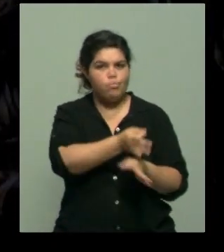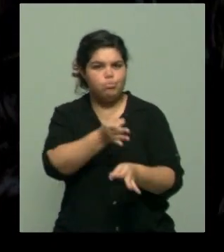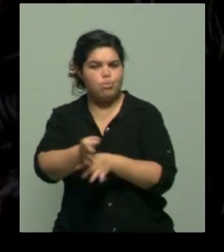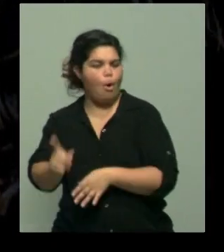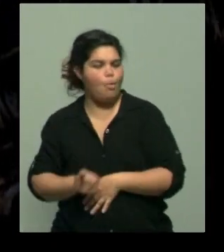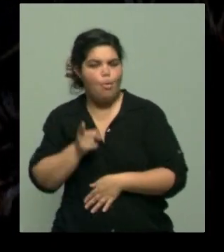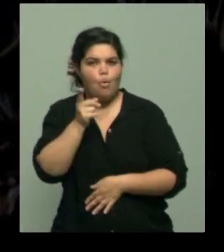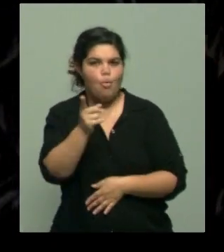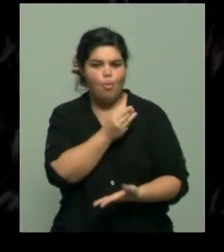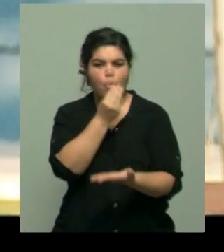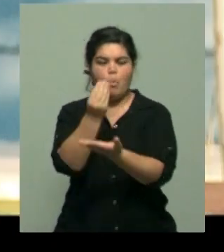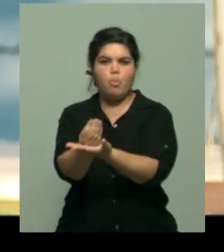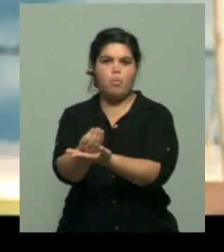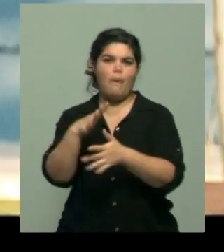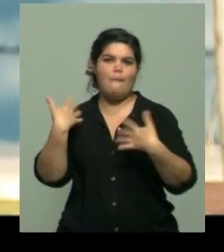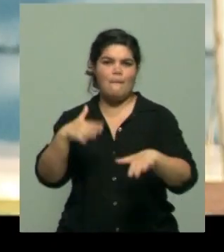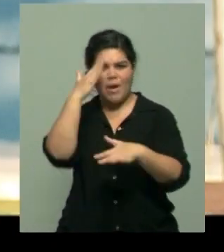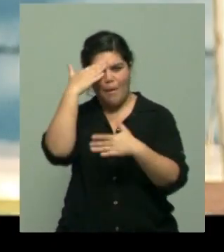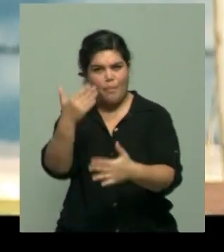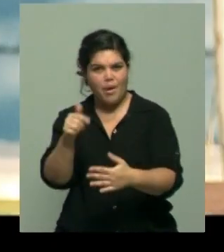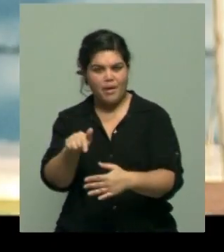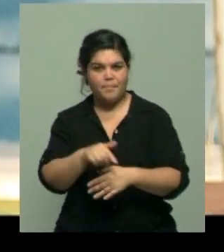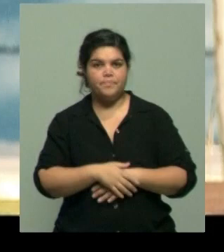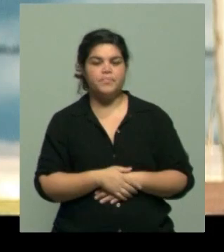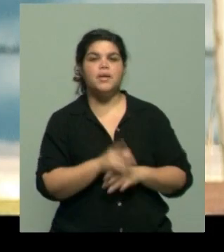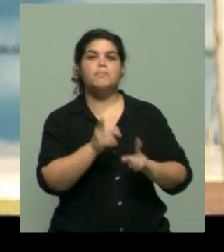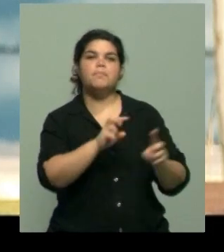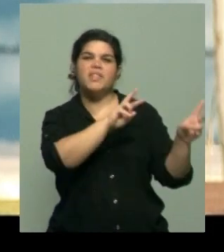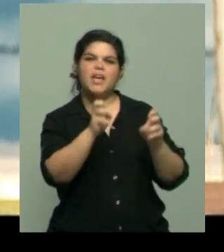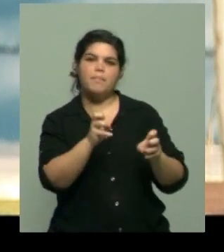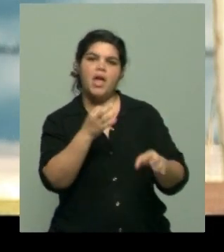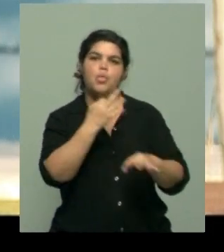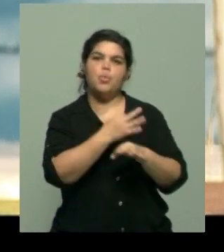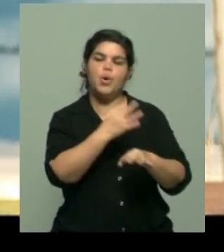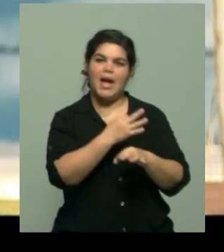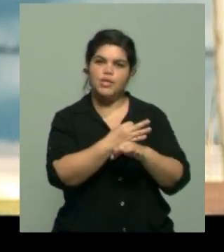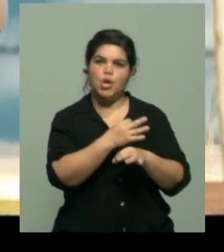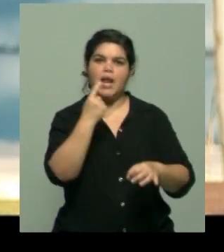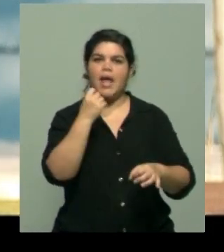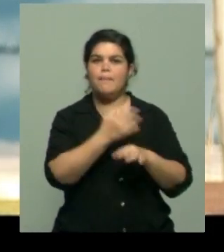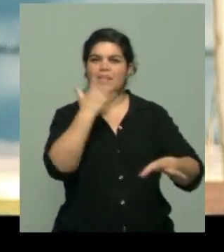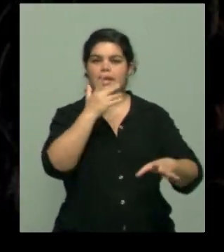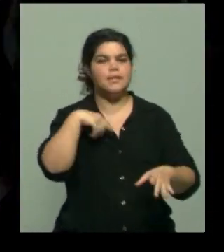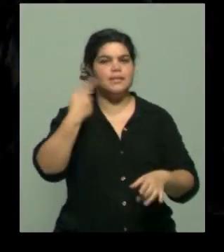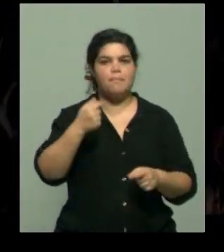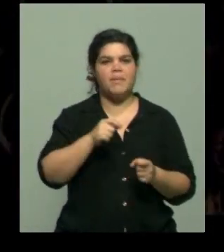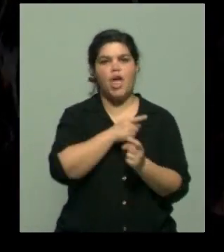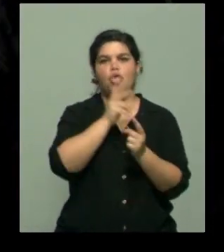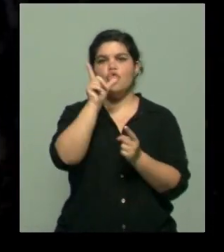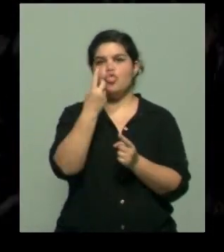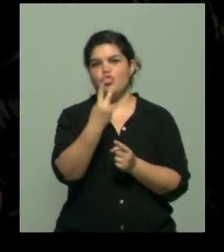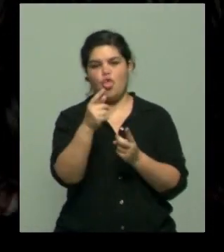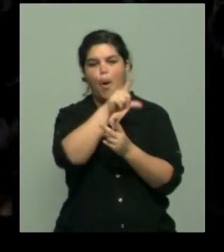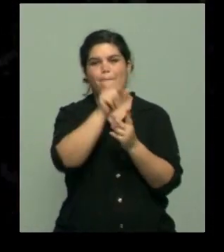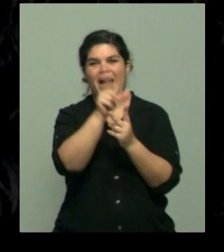que todo lo que tiene que ver con educación de calidad, tanto Singapur como Finlandia están ahí arriba, ¿no? En los primeros puestos de